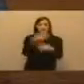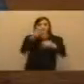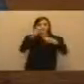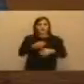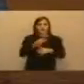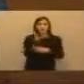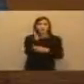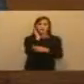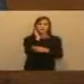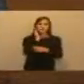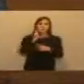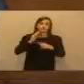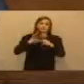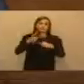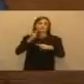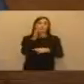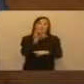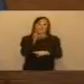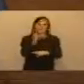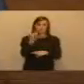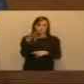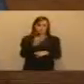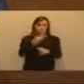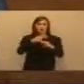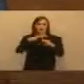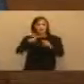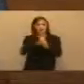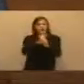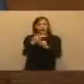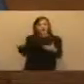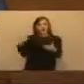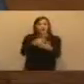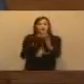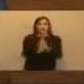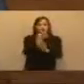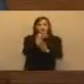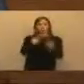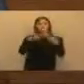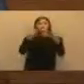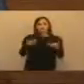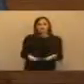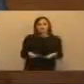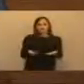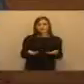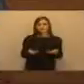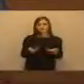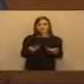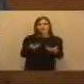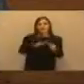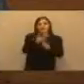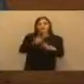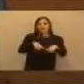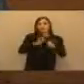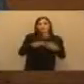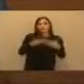y un efecto positivo en la política laboral que se ha desarrollado en los últimos años. Se abre un nuevo escenario, una nueva